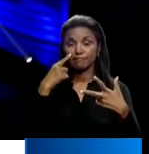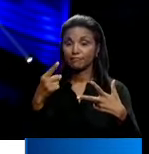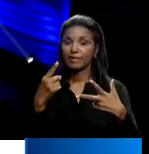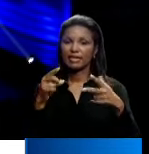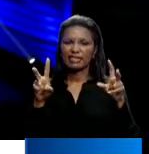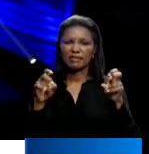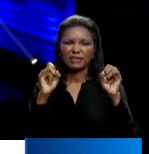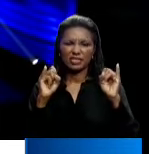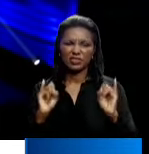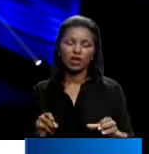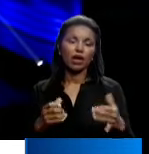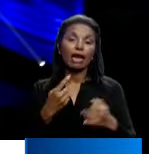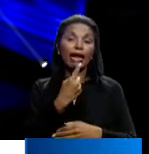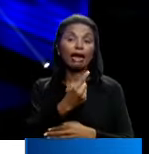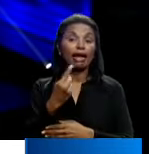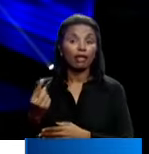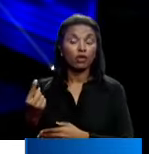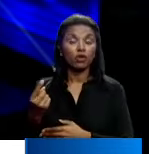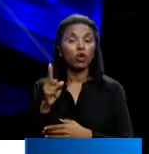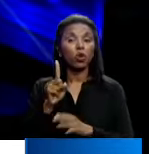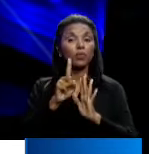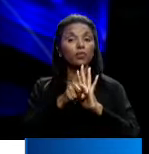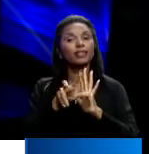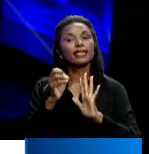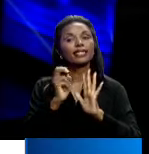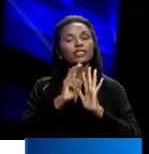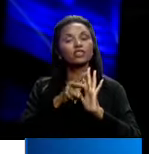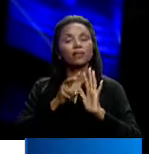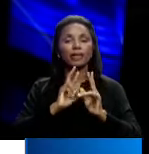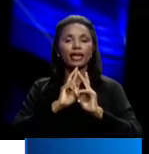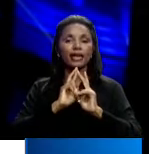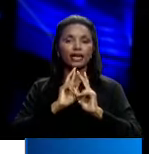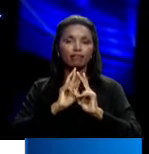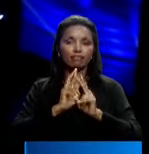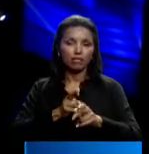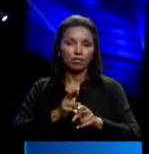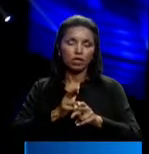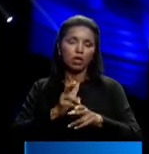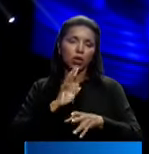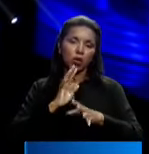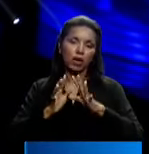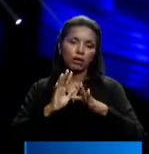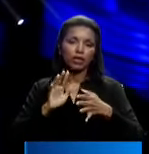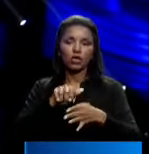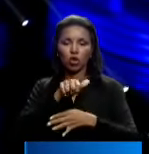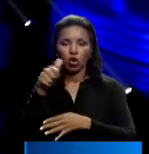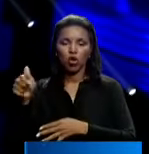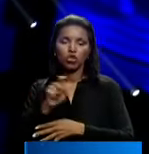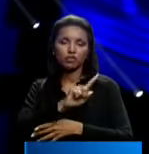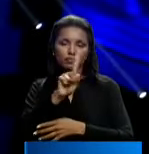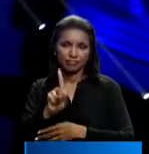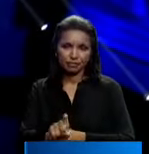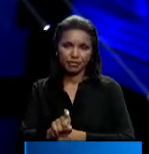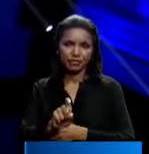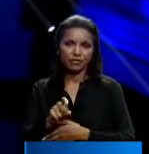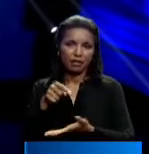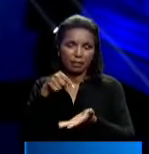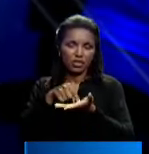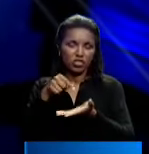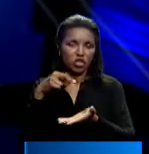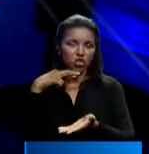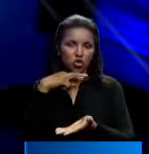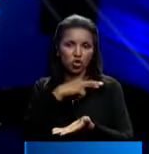y contrarréplicas. Cada candidato tiene 1:30 para su exposición y los demás pueden solicitar réplicas presionando